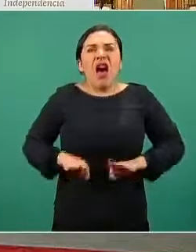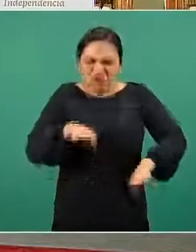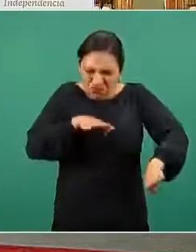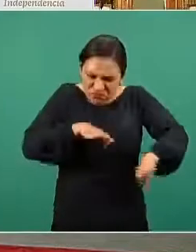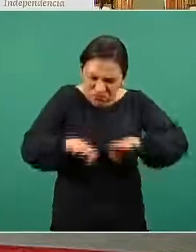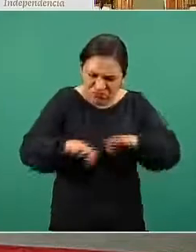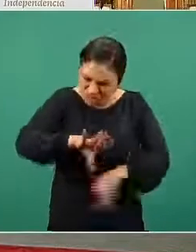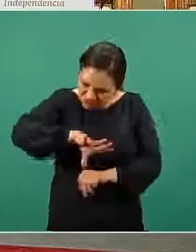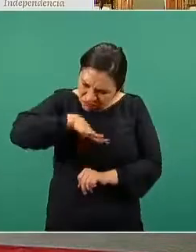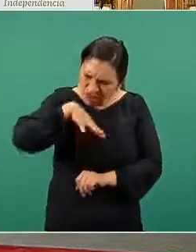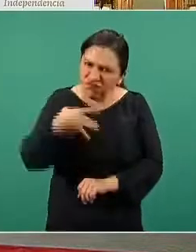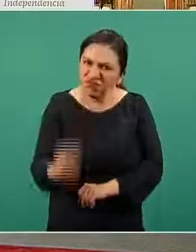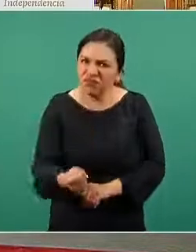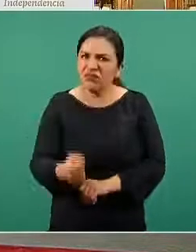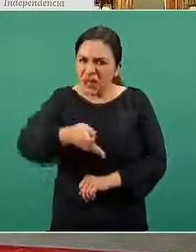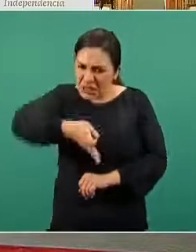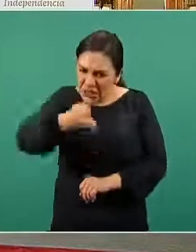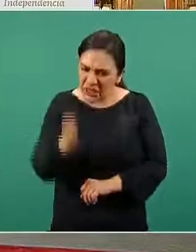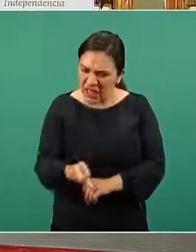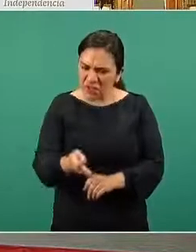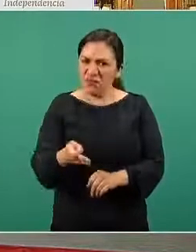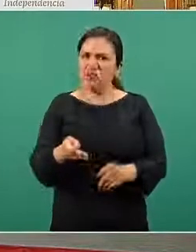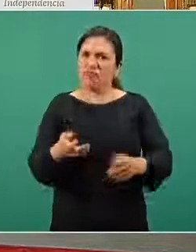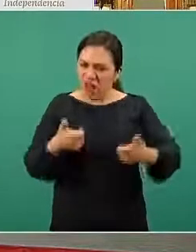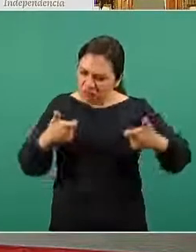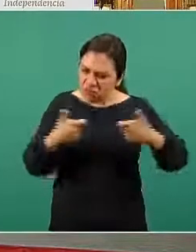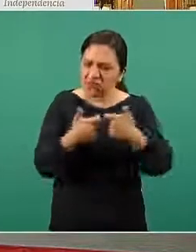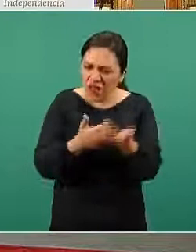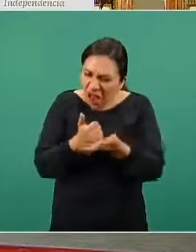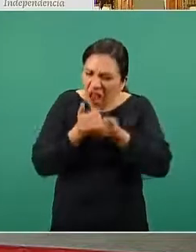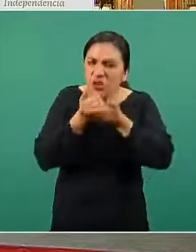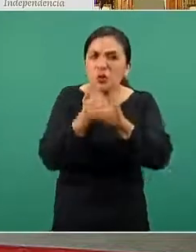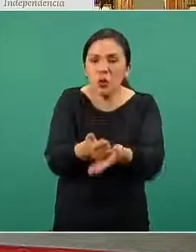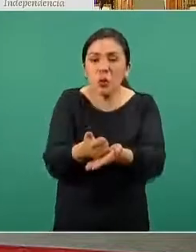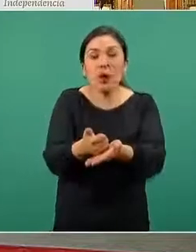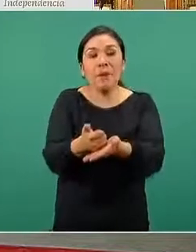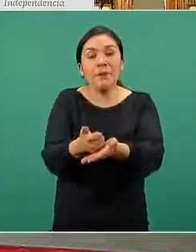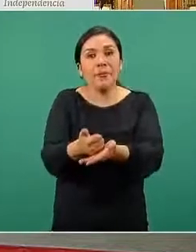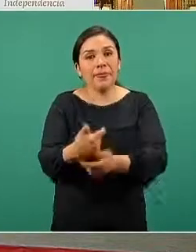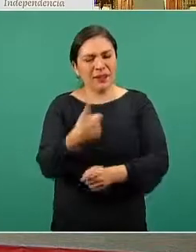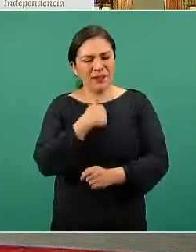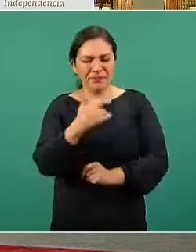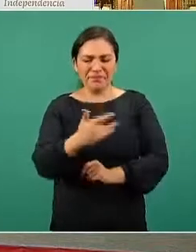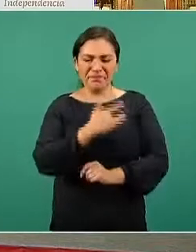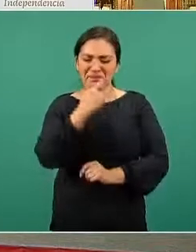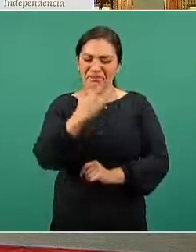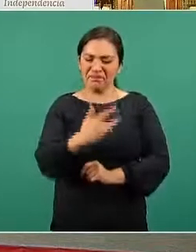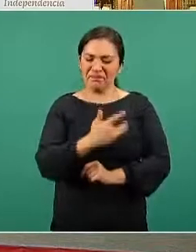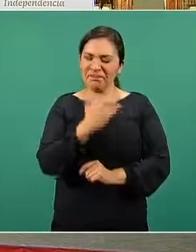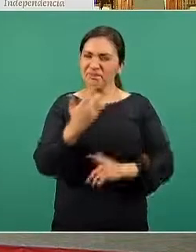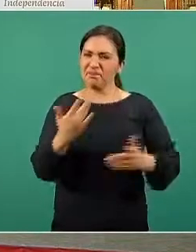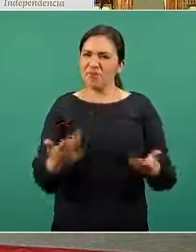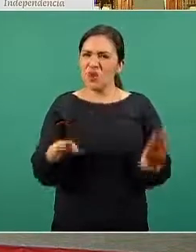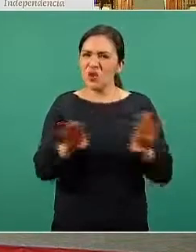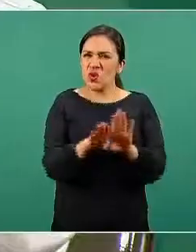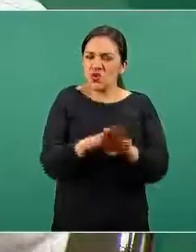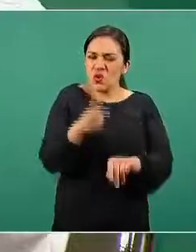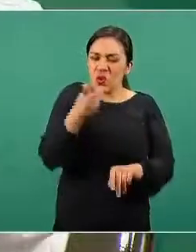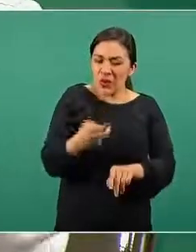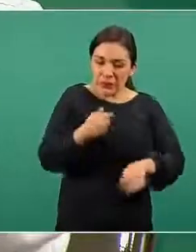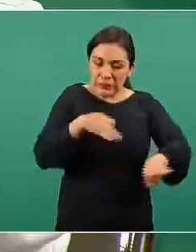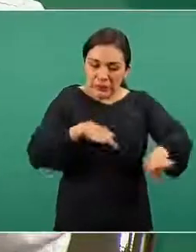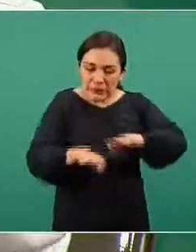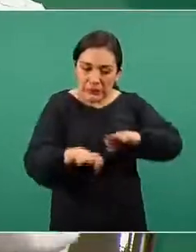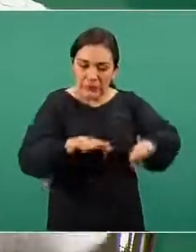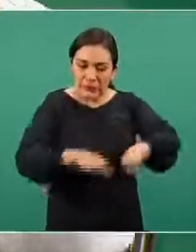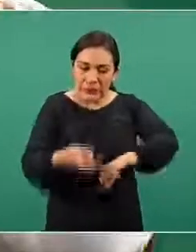trabajador, comprometido, colaborador, y sentíamos que este trabajo